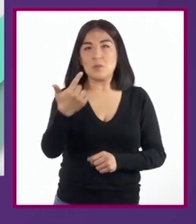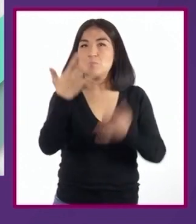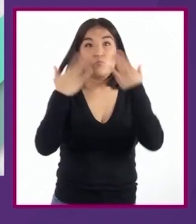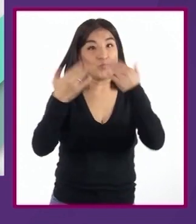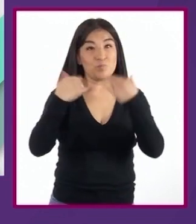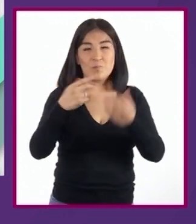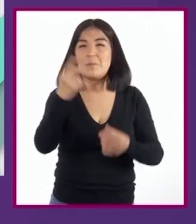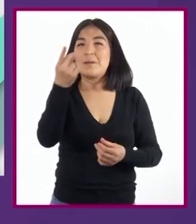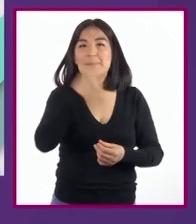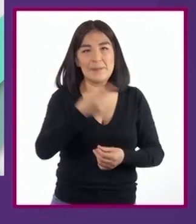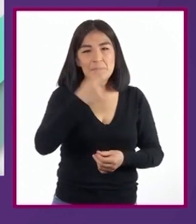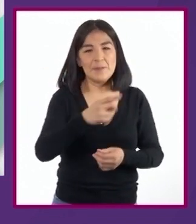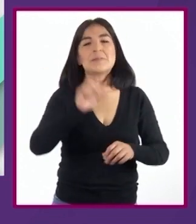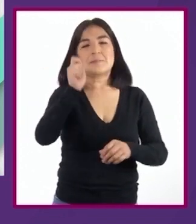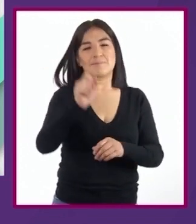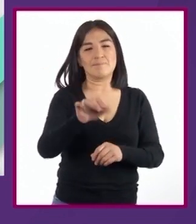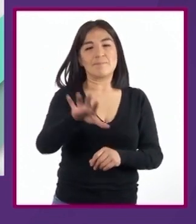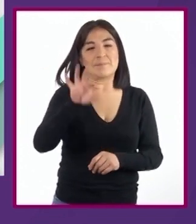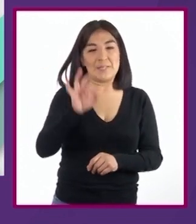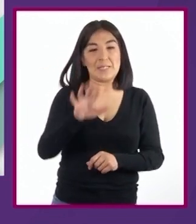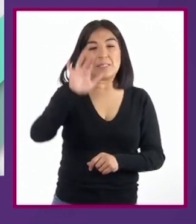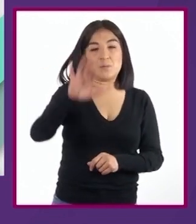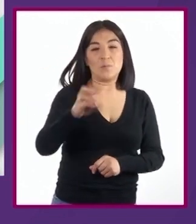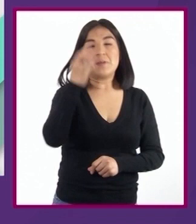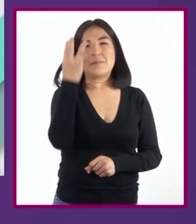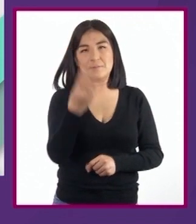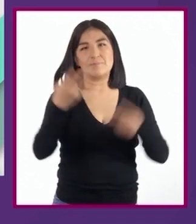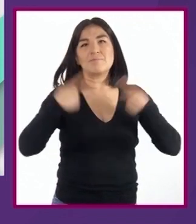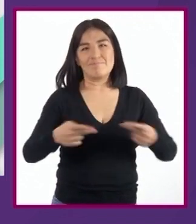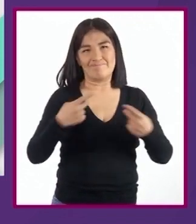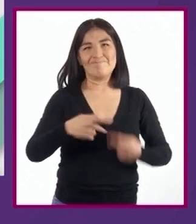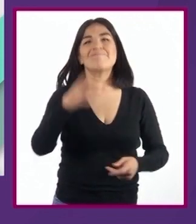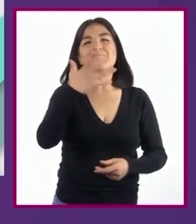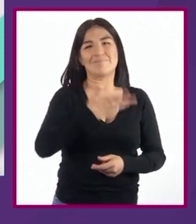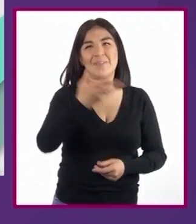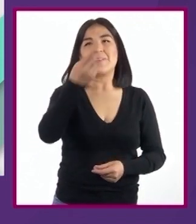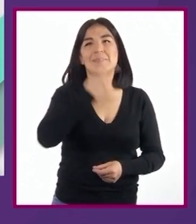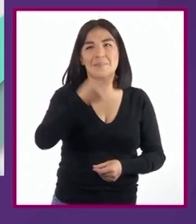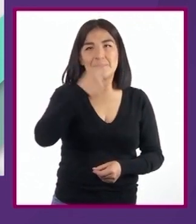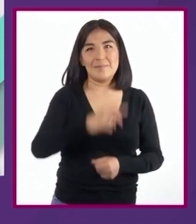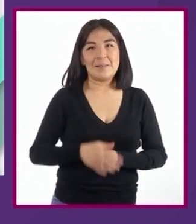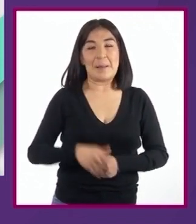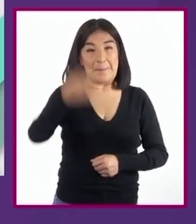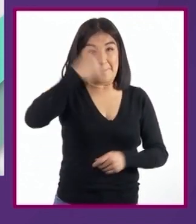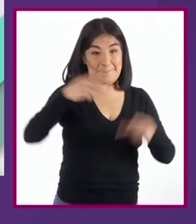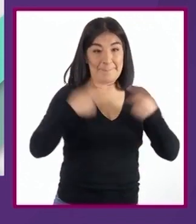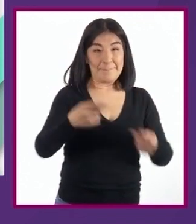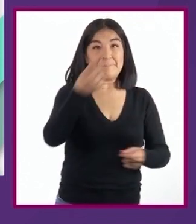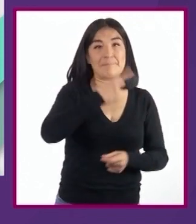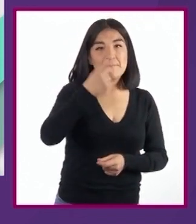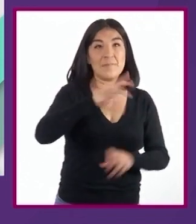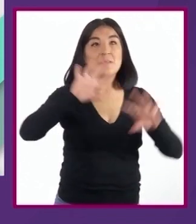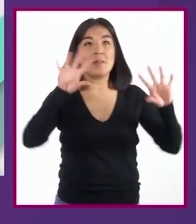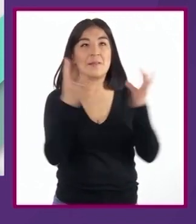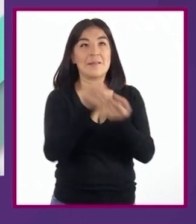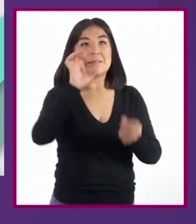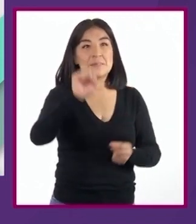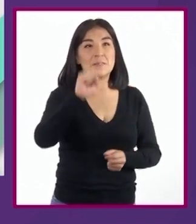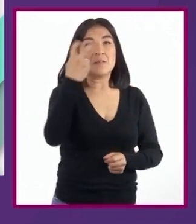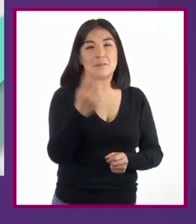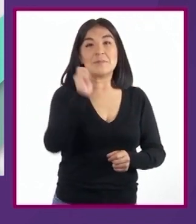diabetes, obtenemos que 53 tienen diabetes. Para los diabéticos, si el total son 62